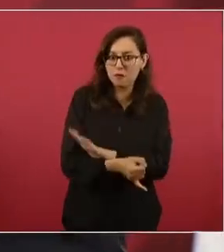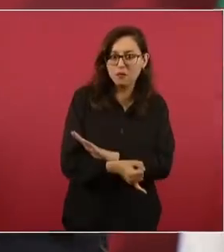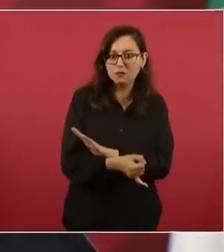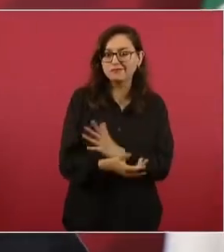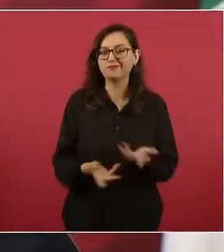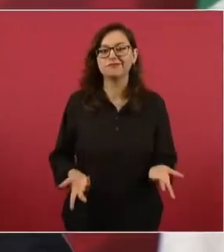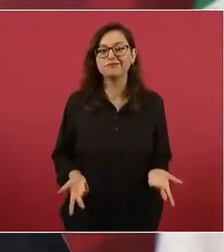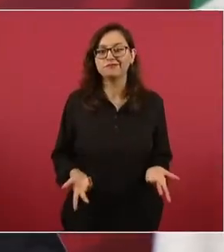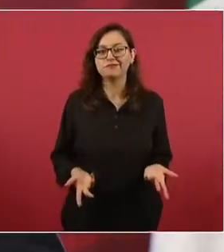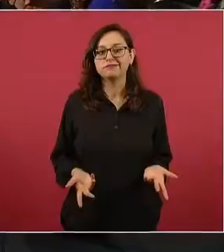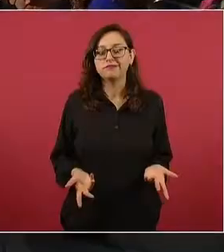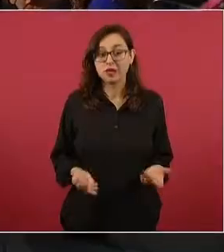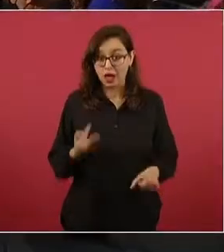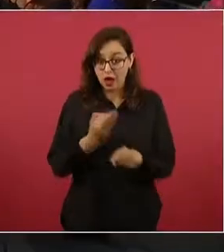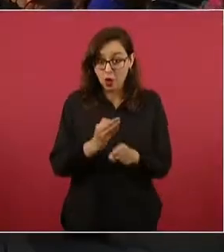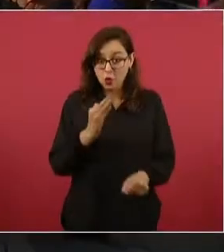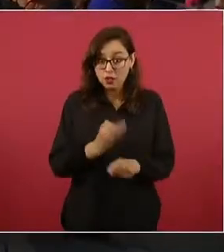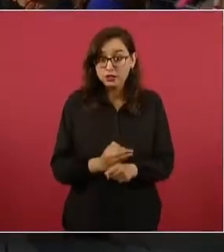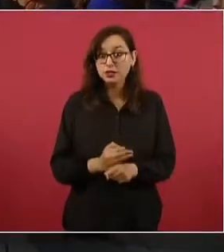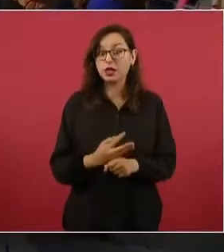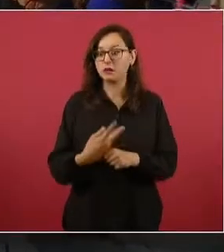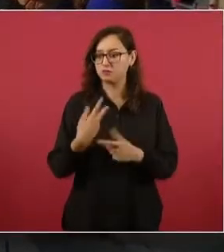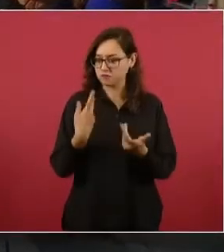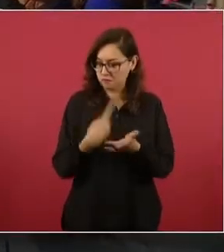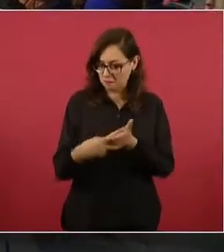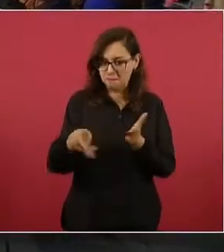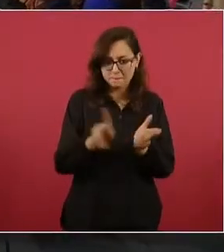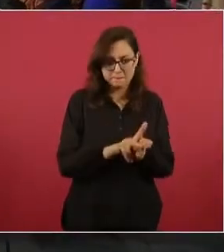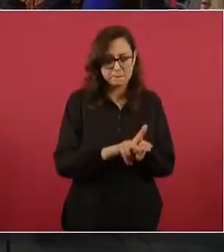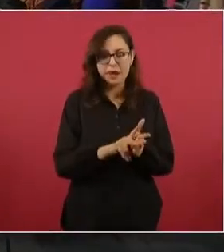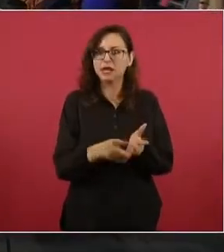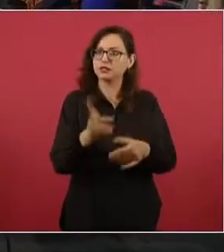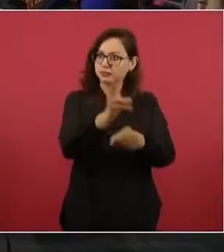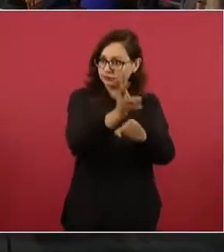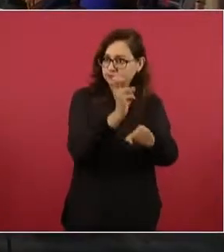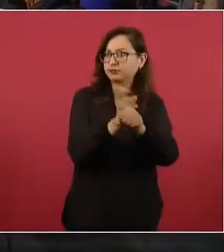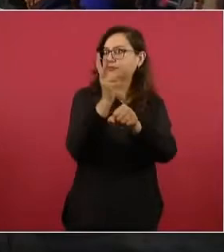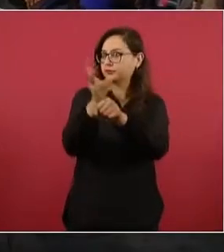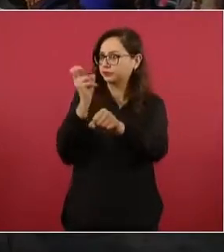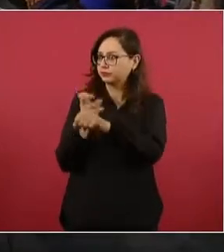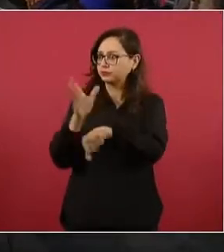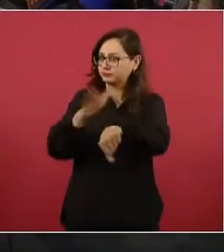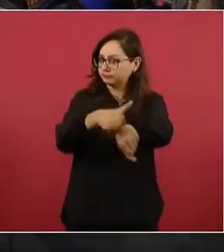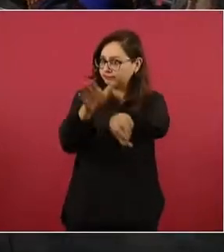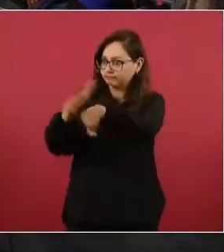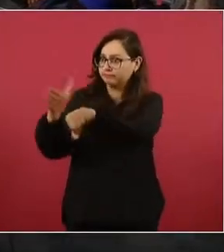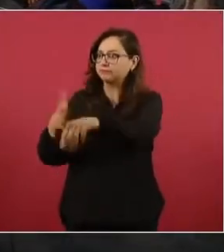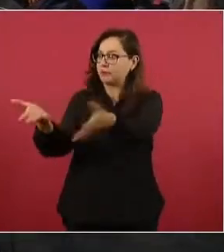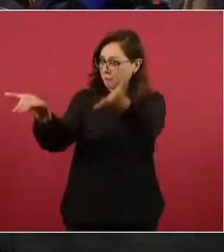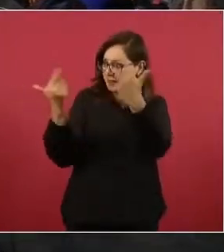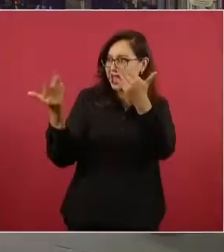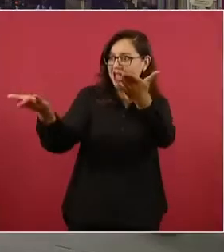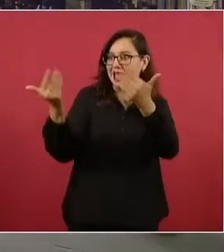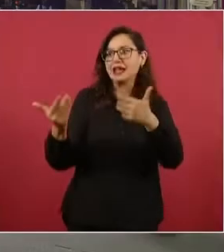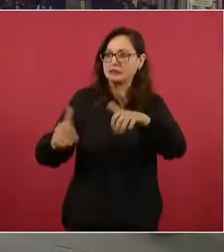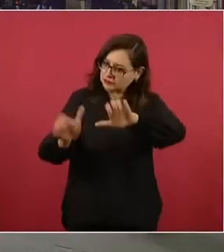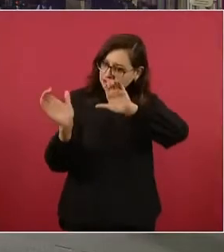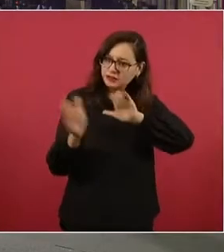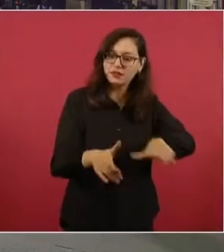lo estamos viendo. Se hizo una convocatoria hace unos días. ¿Por qué no pones?